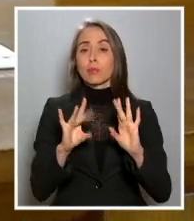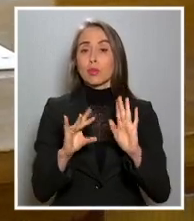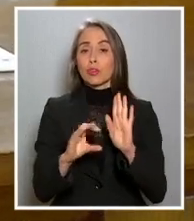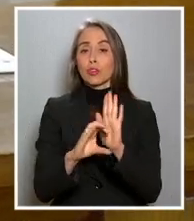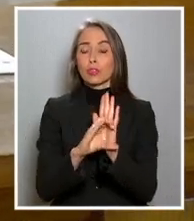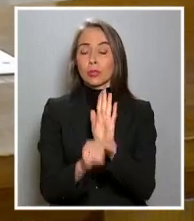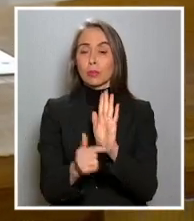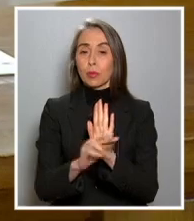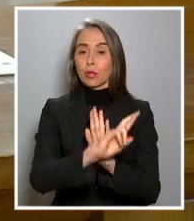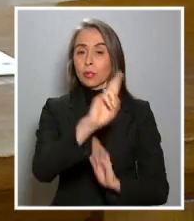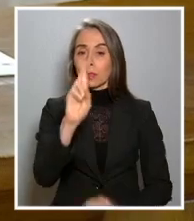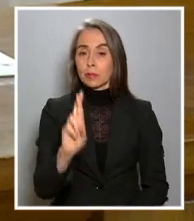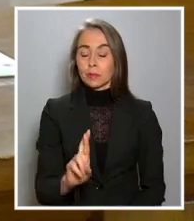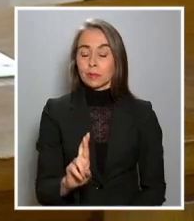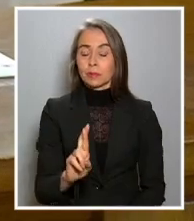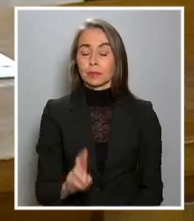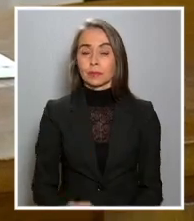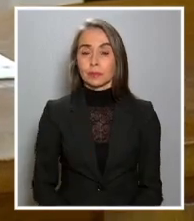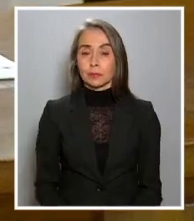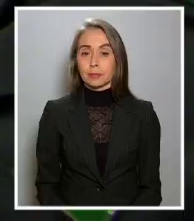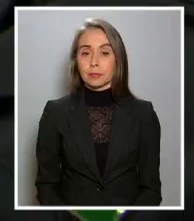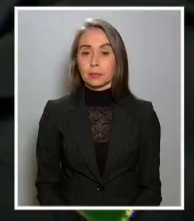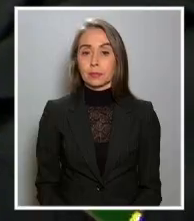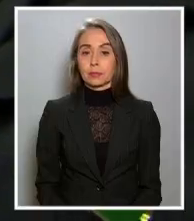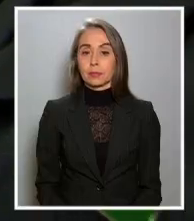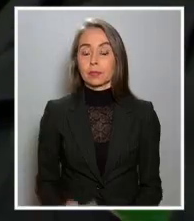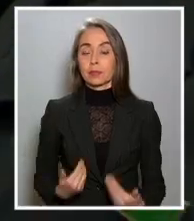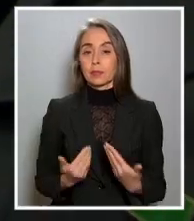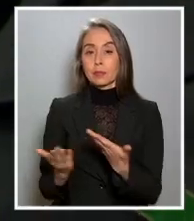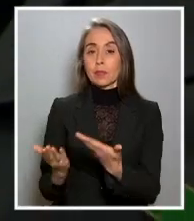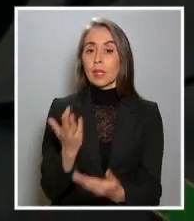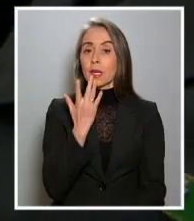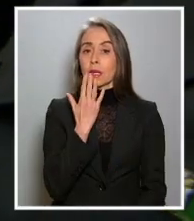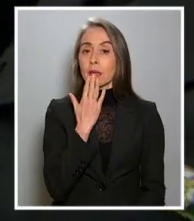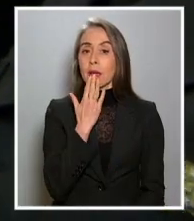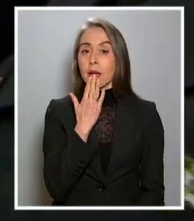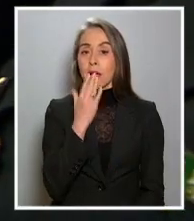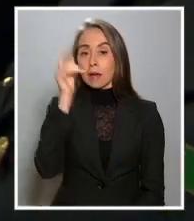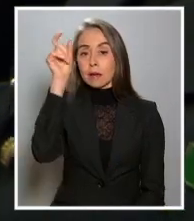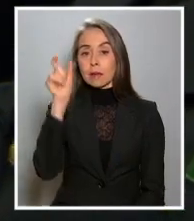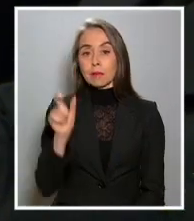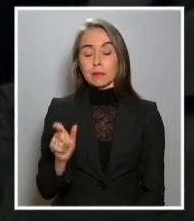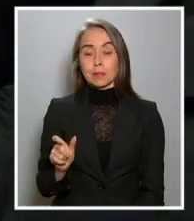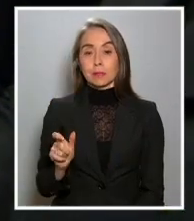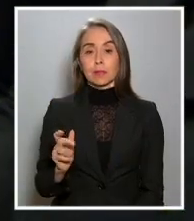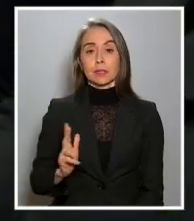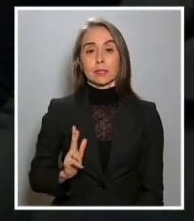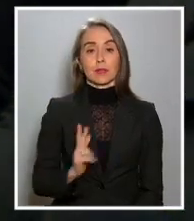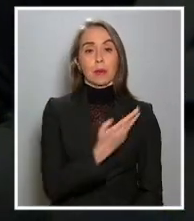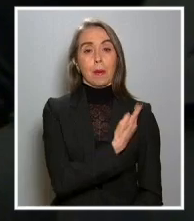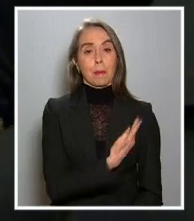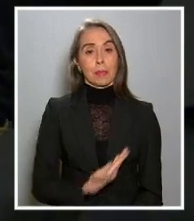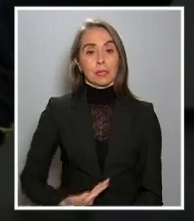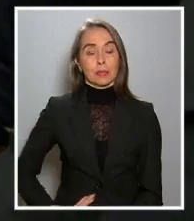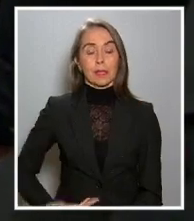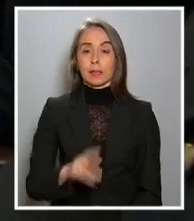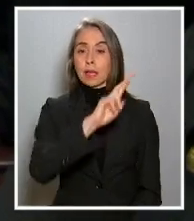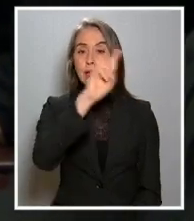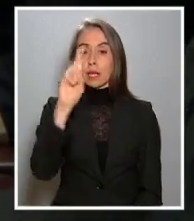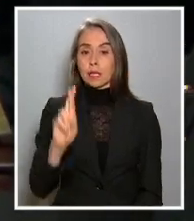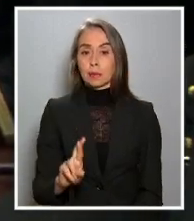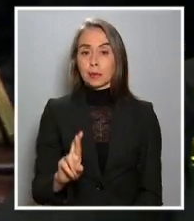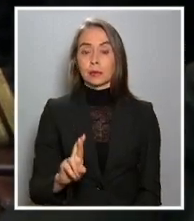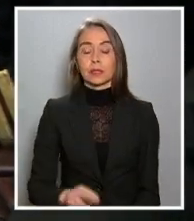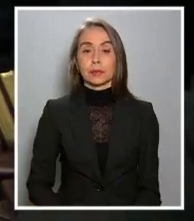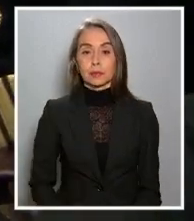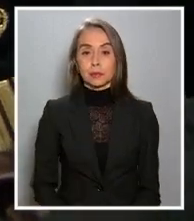Constitución Política de la República. Ofrezco la palabra a Su Excelencia, el señor Presidente de la República.